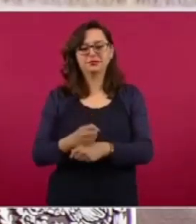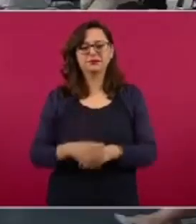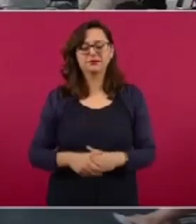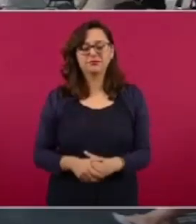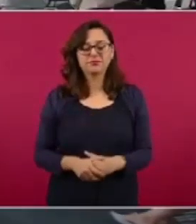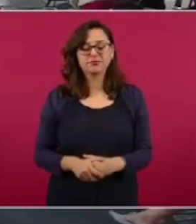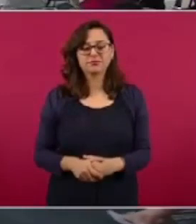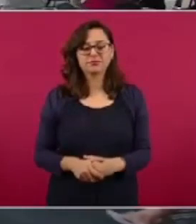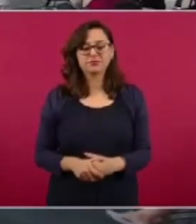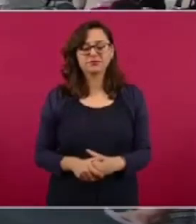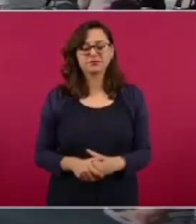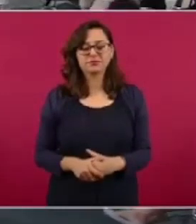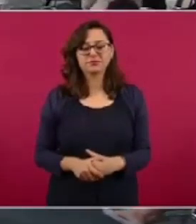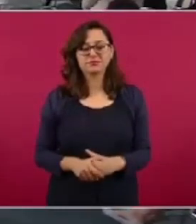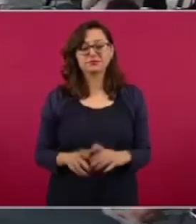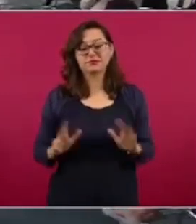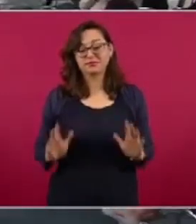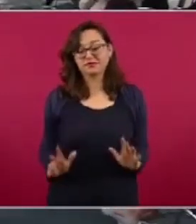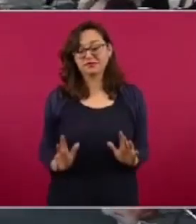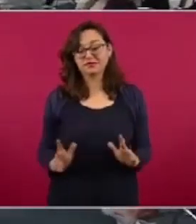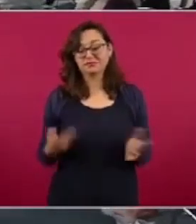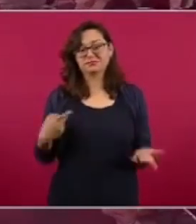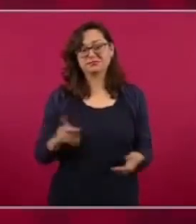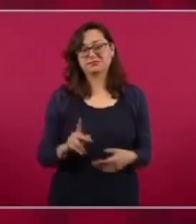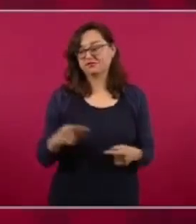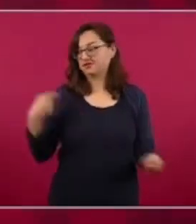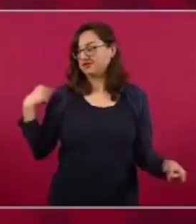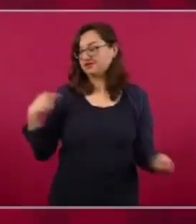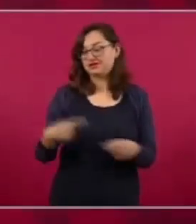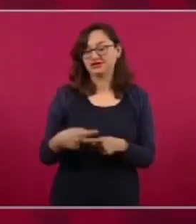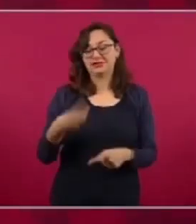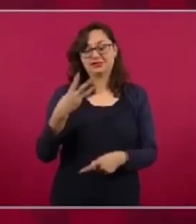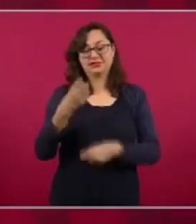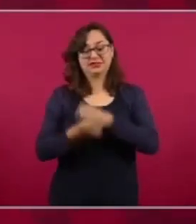Claro que si en menos de 4 años hemos hecho